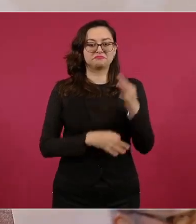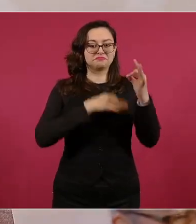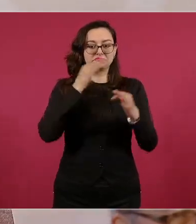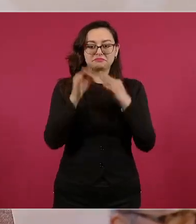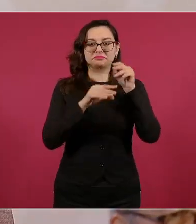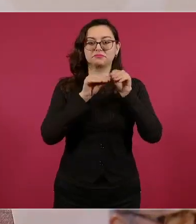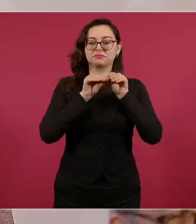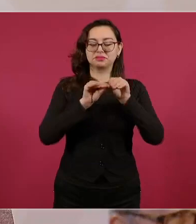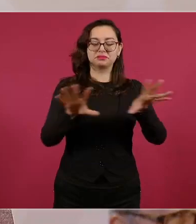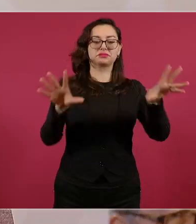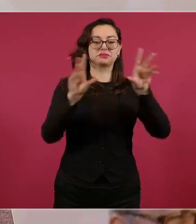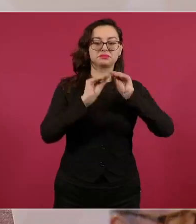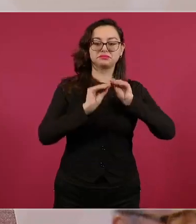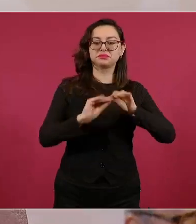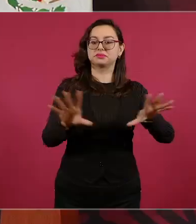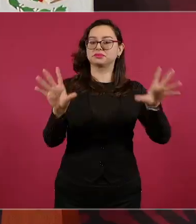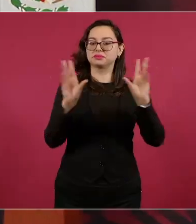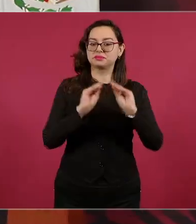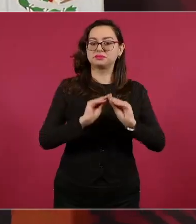Ahora